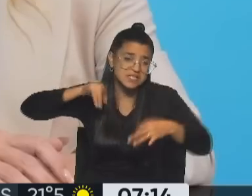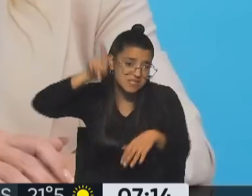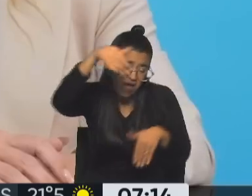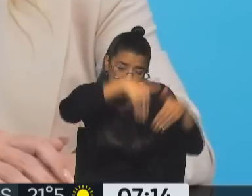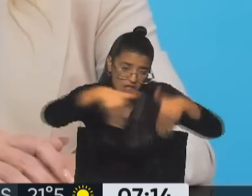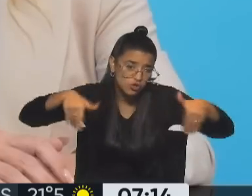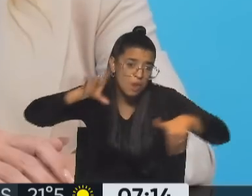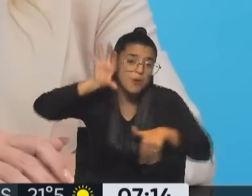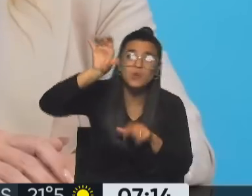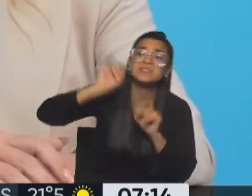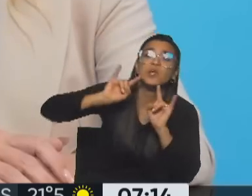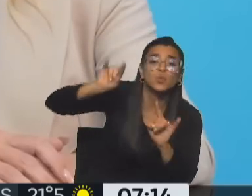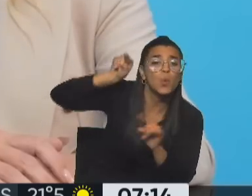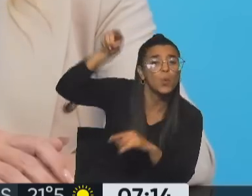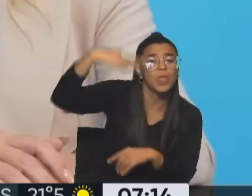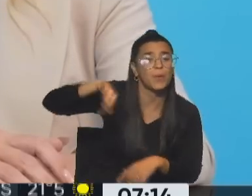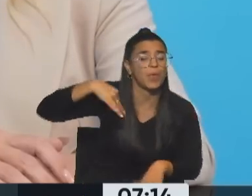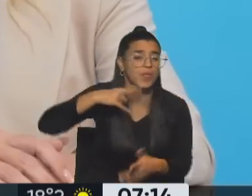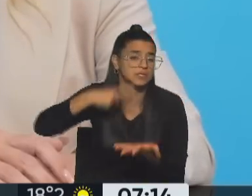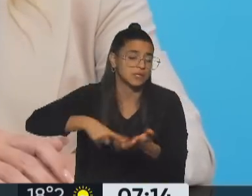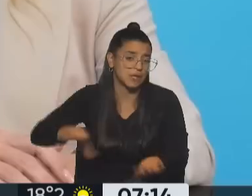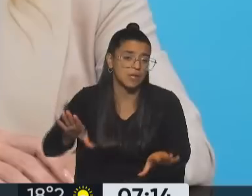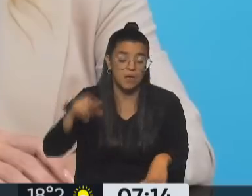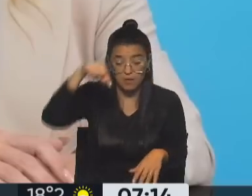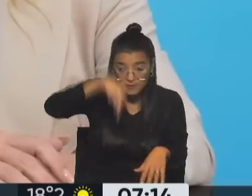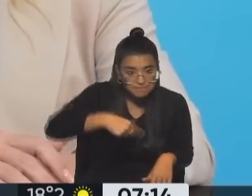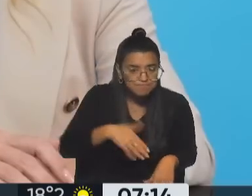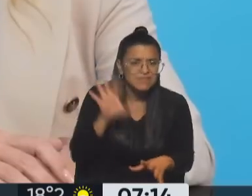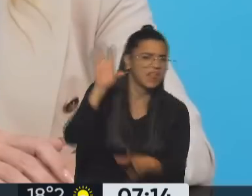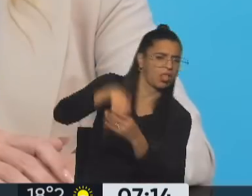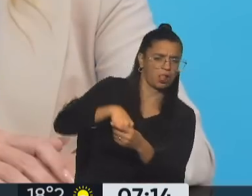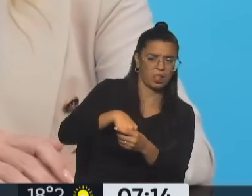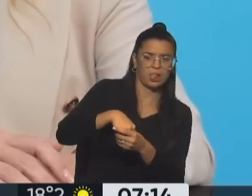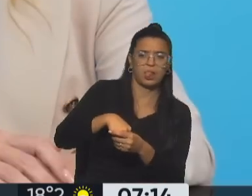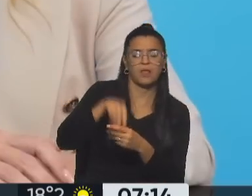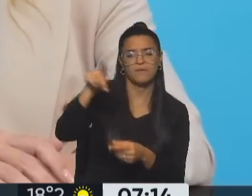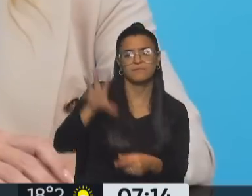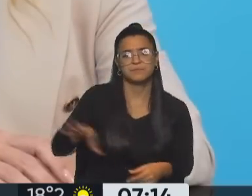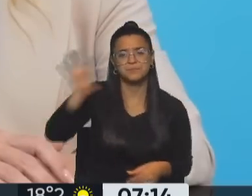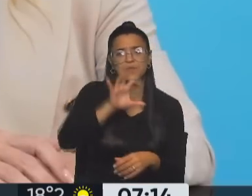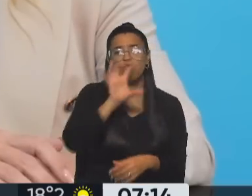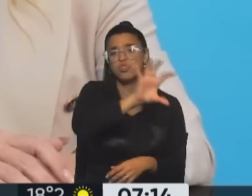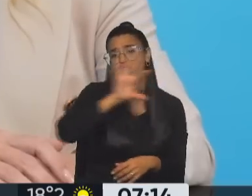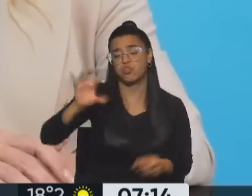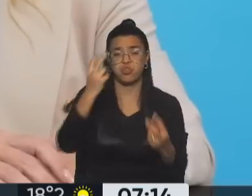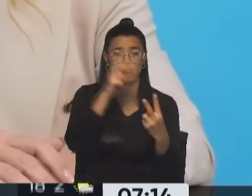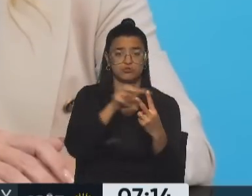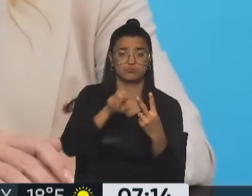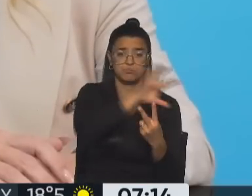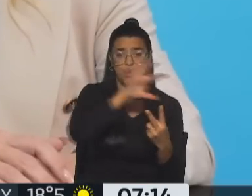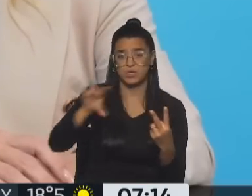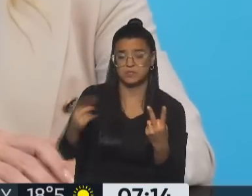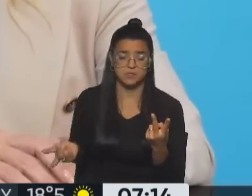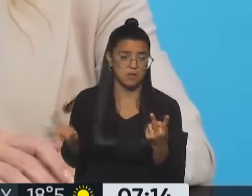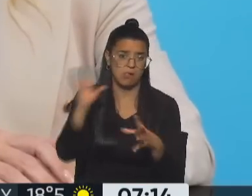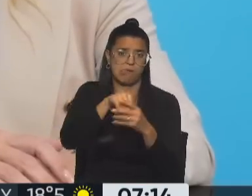electoral provincial. Estamos frente a una virtual intervención federal de 2 provincias